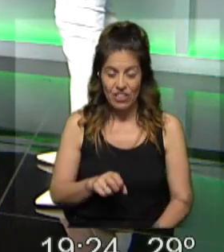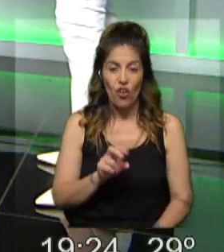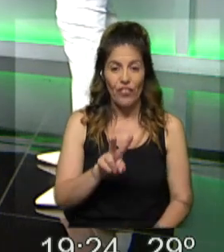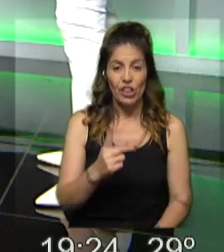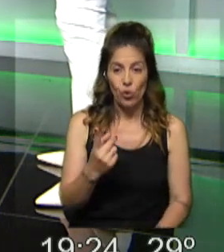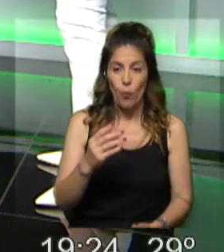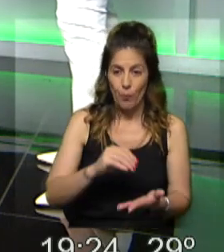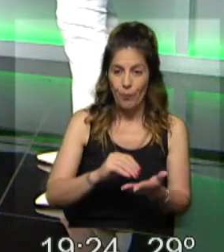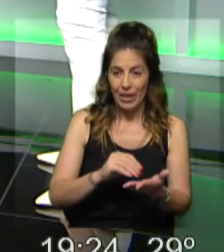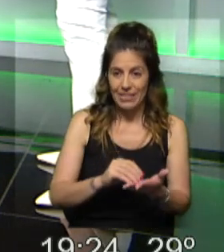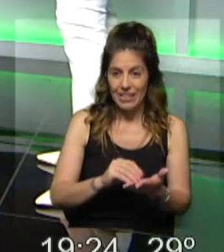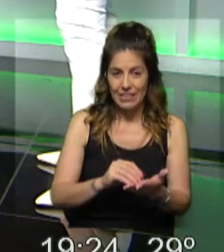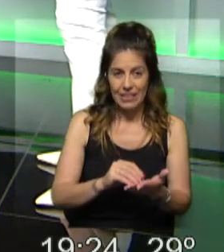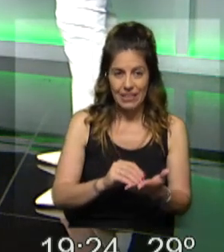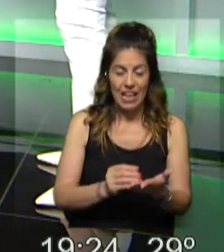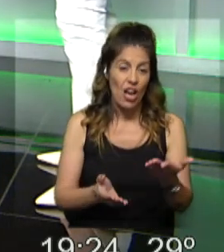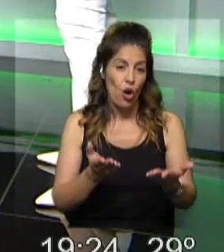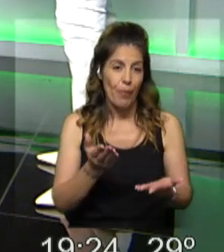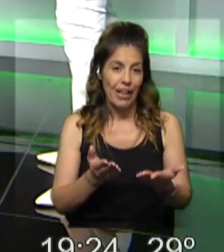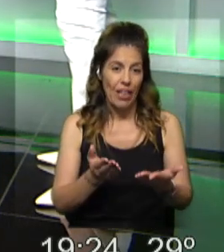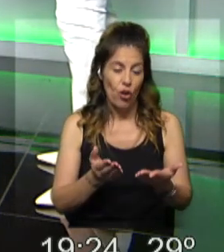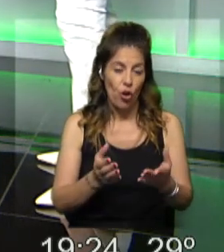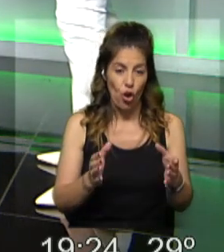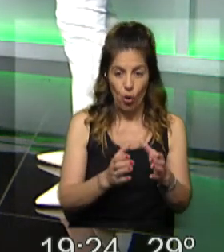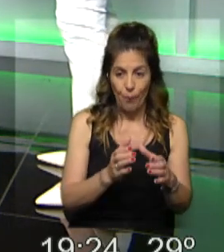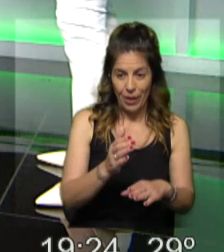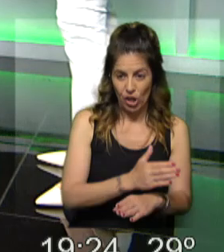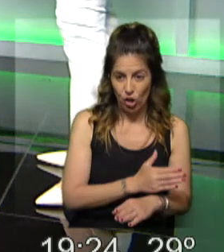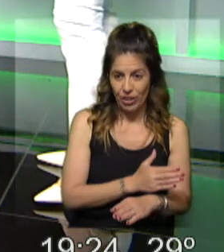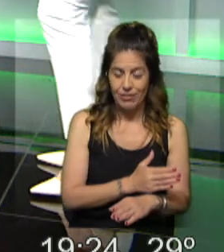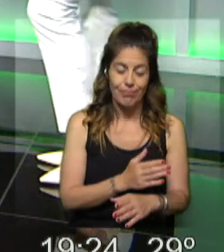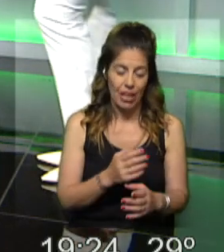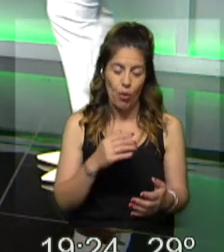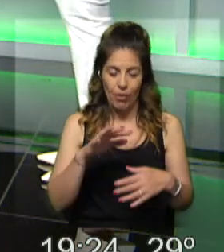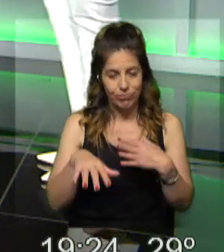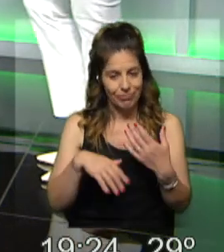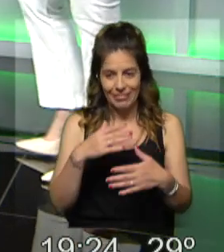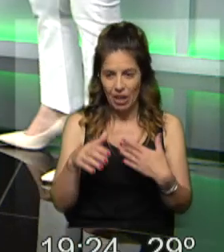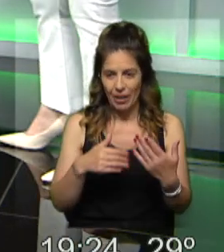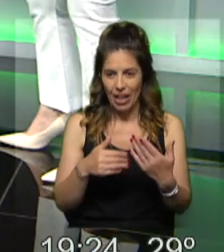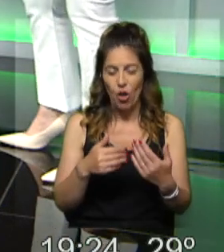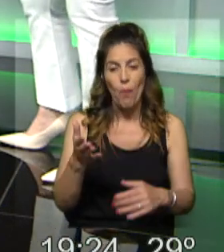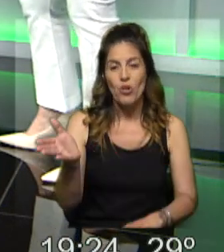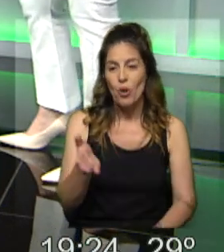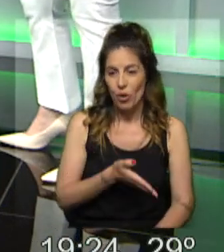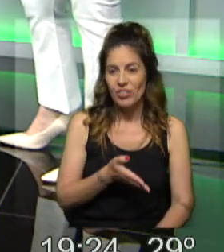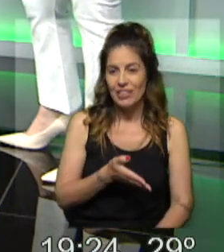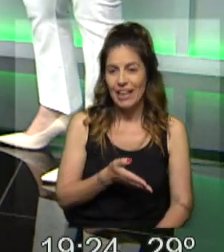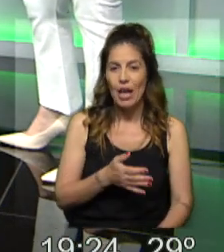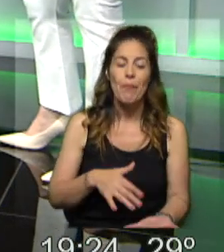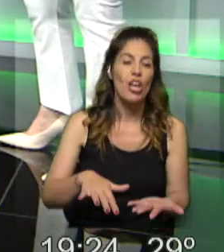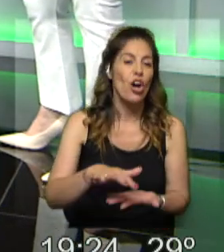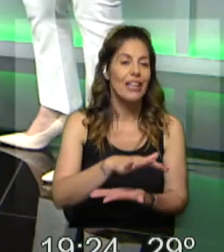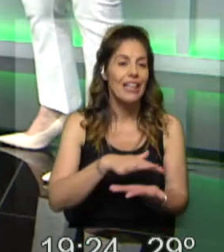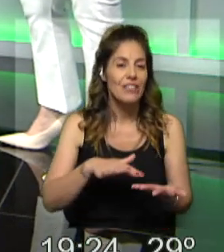veces el de la fracción más menores ingresos si es como un traba lengua porque son muchos porcentajes Pero de alguna manera tenemos esta situación